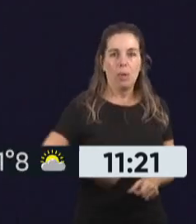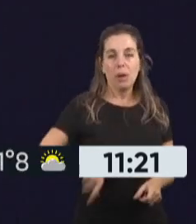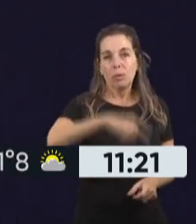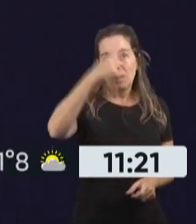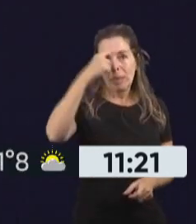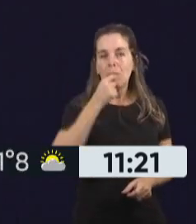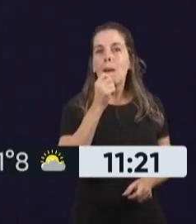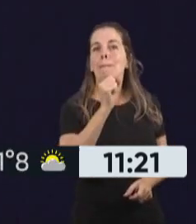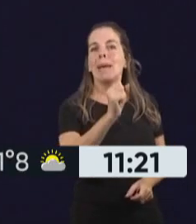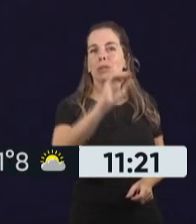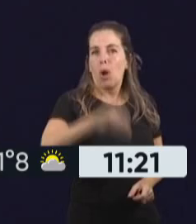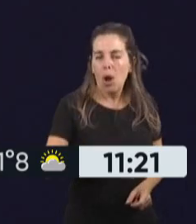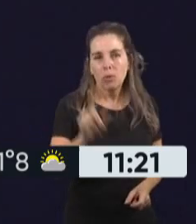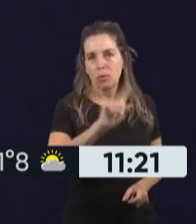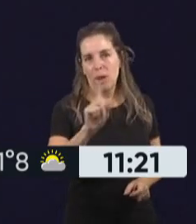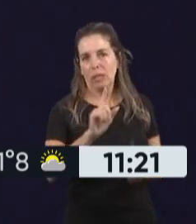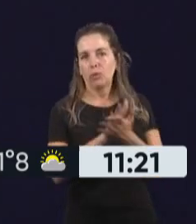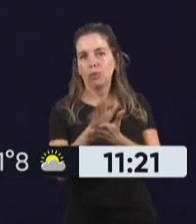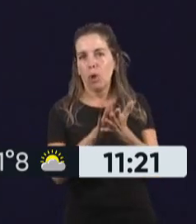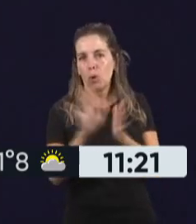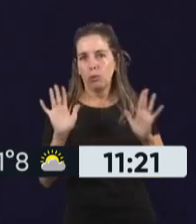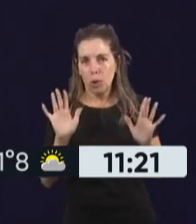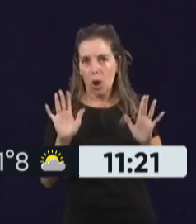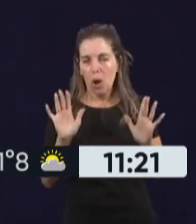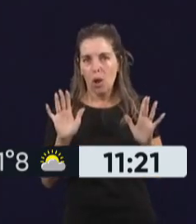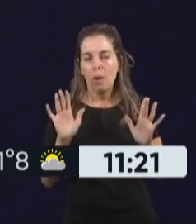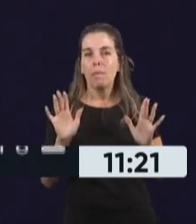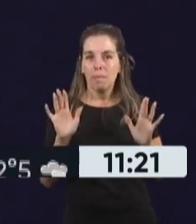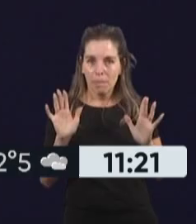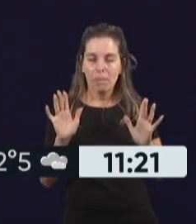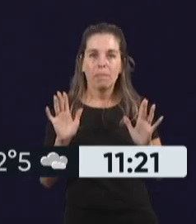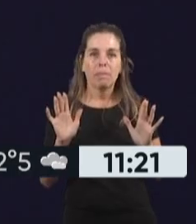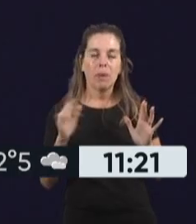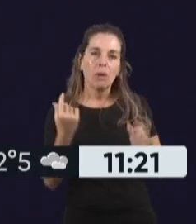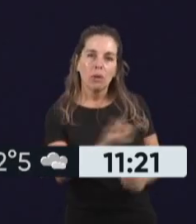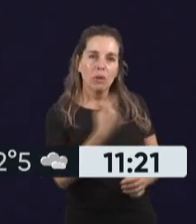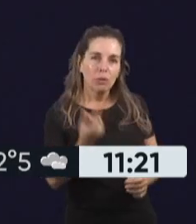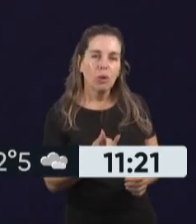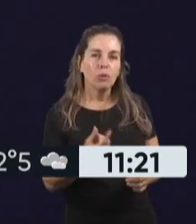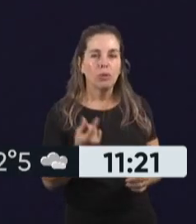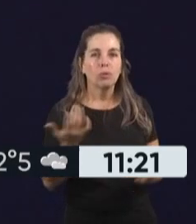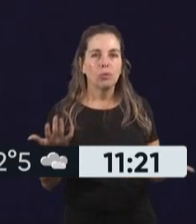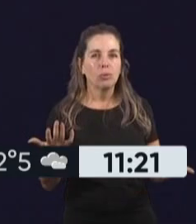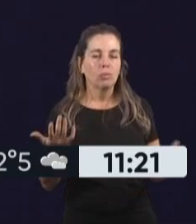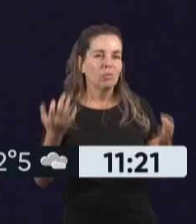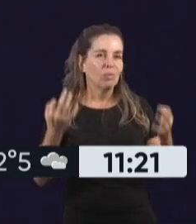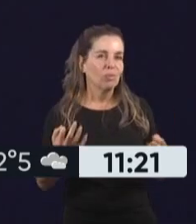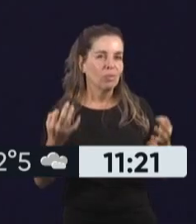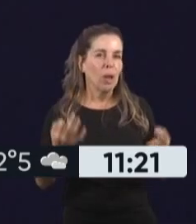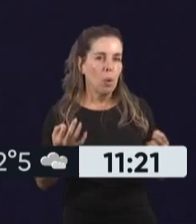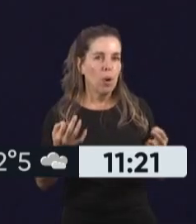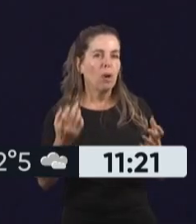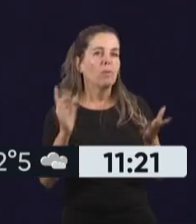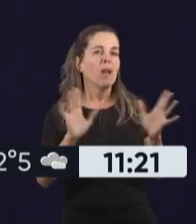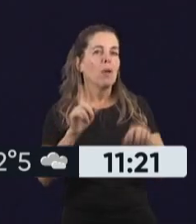nosotros no es una solución a nada, no lo fuera. Y de hecho, nosotros lo que vamos a llegar a un punto donde con los